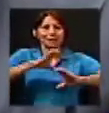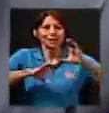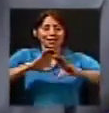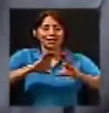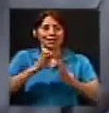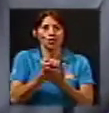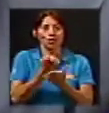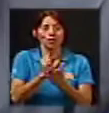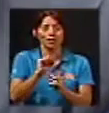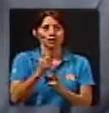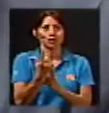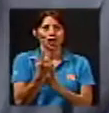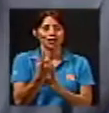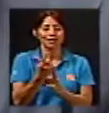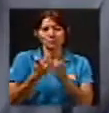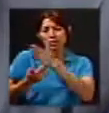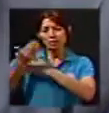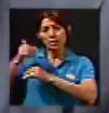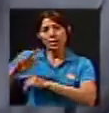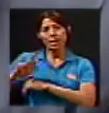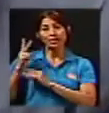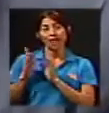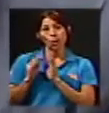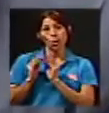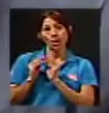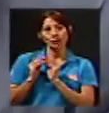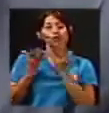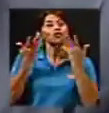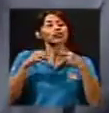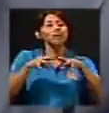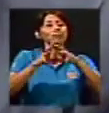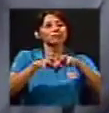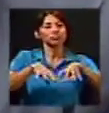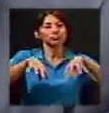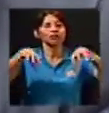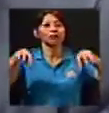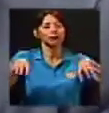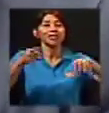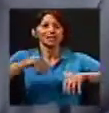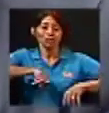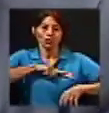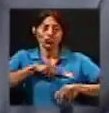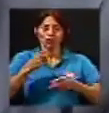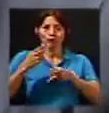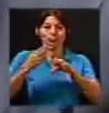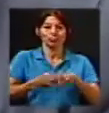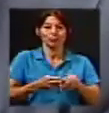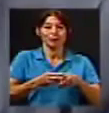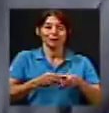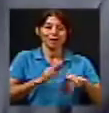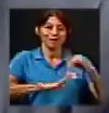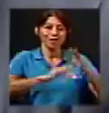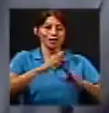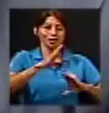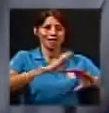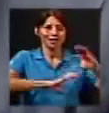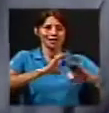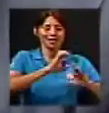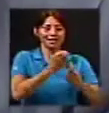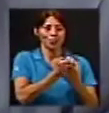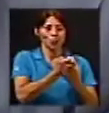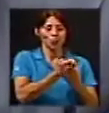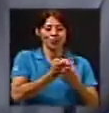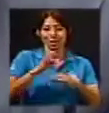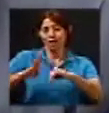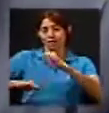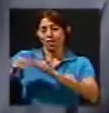tercer congreso las facultades se dividen y empezamos a ser llamadas Facultad de Ciencias Económicas y Facultad de Sociales. Eso